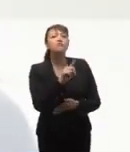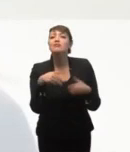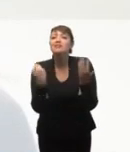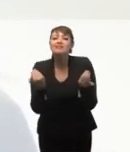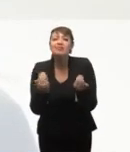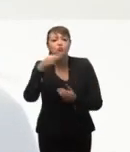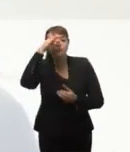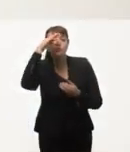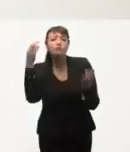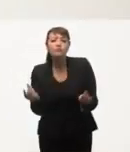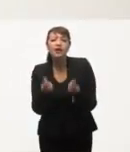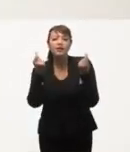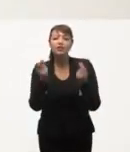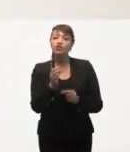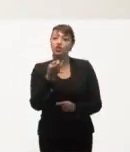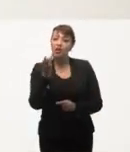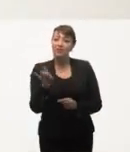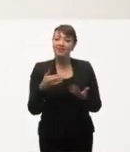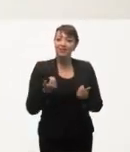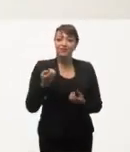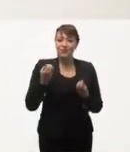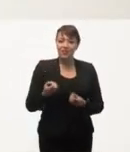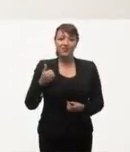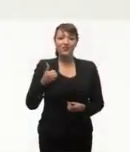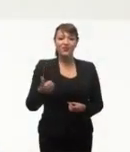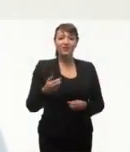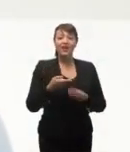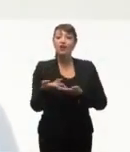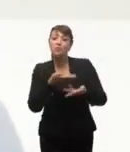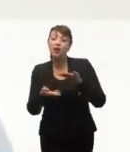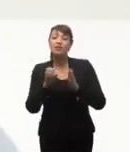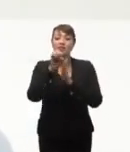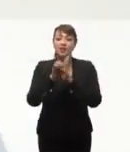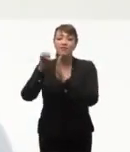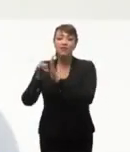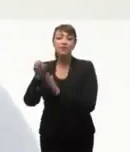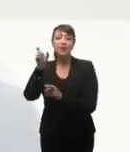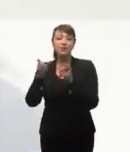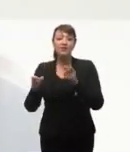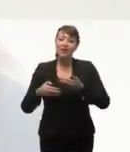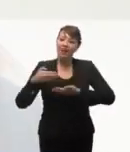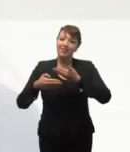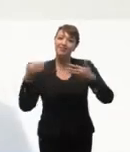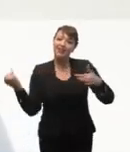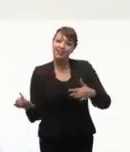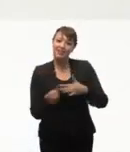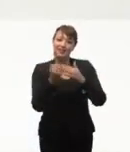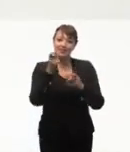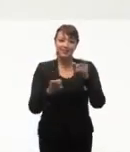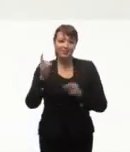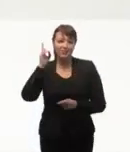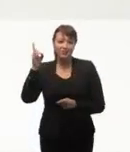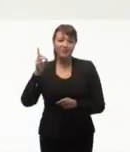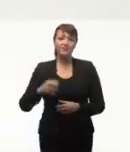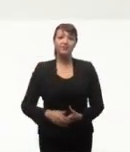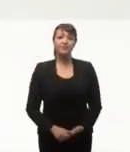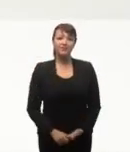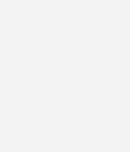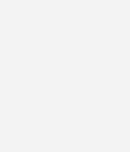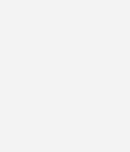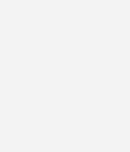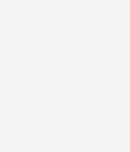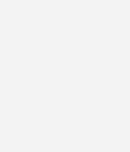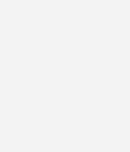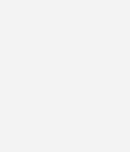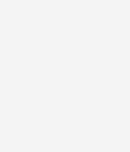no se necesita hacer un experto solo se necesita la buena voluntad de hacerlo comparte este video para que todos avancemos en la inclusión de las personas con